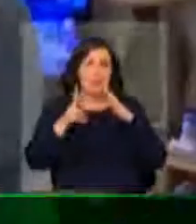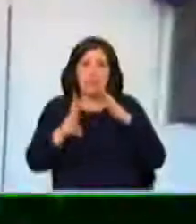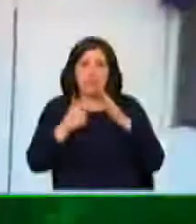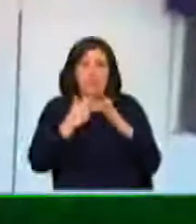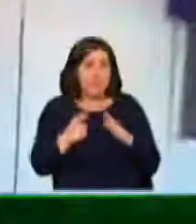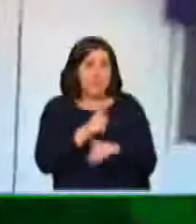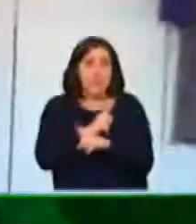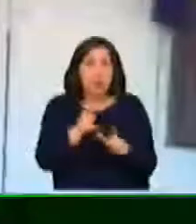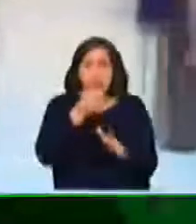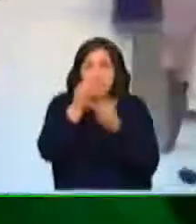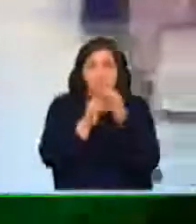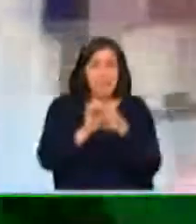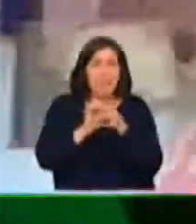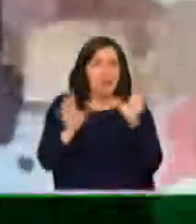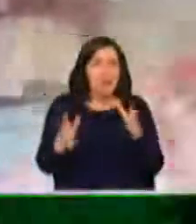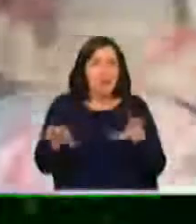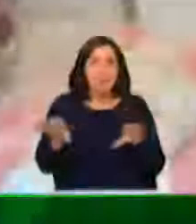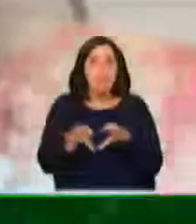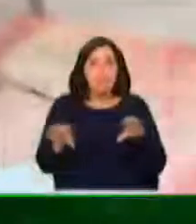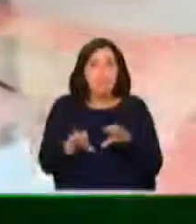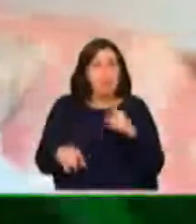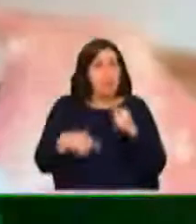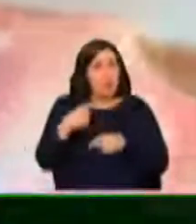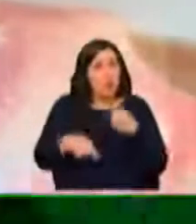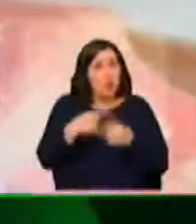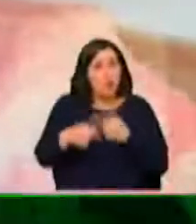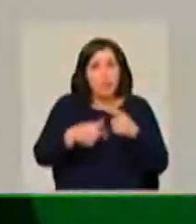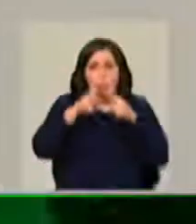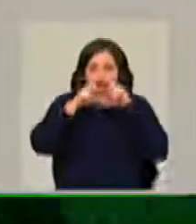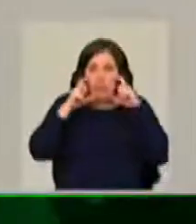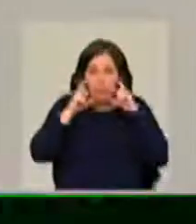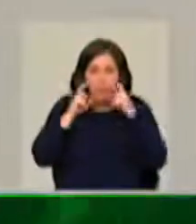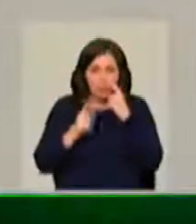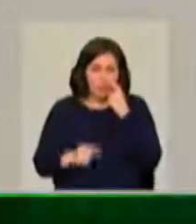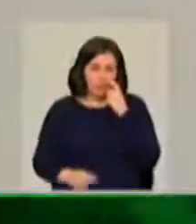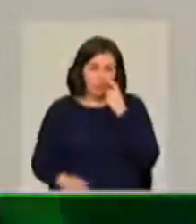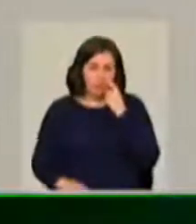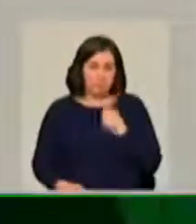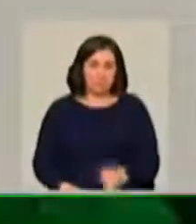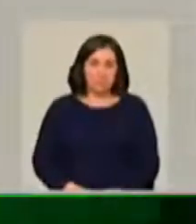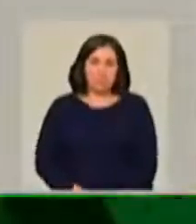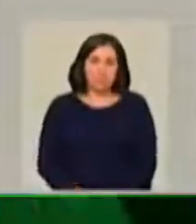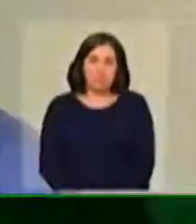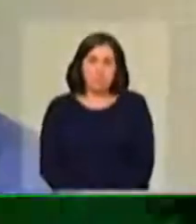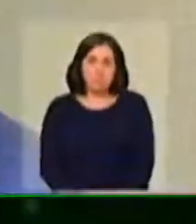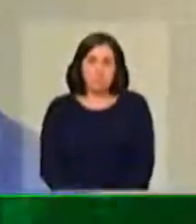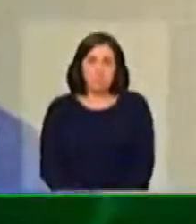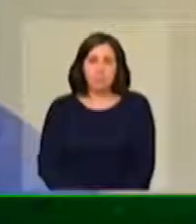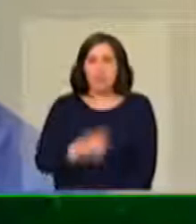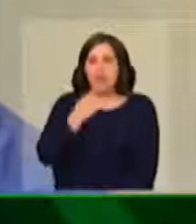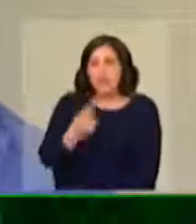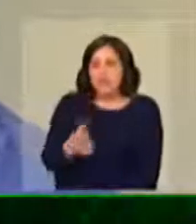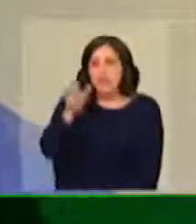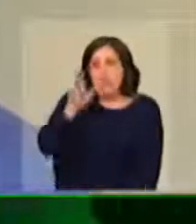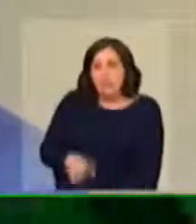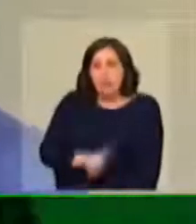aclara específicamente que los funcionarios deben seguir usando tapabocas. Dice que aquel que no fue inmunizado debe